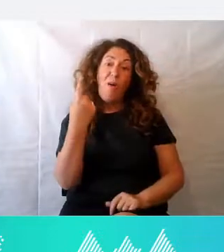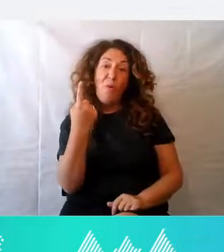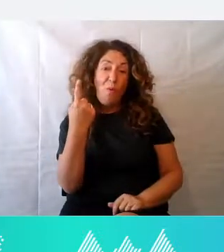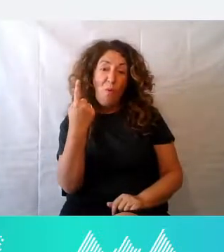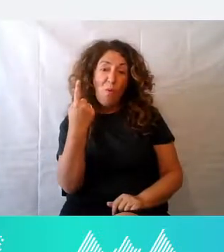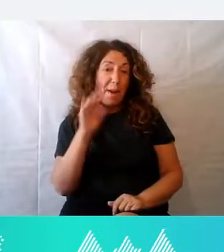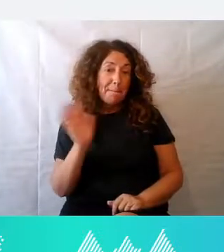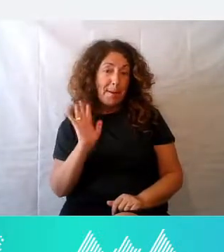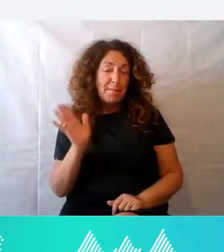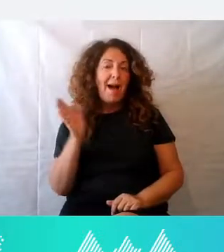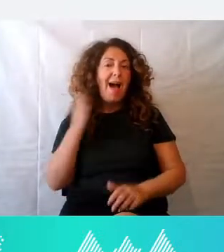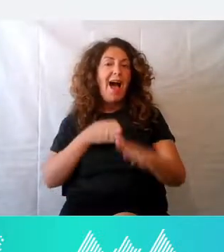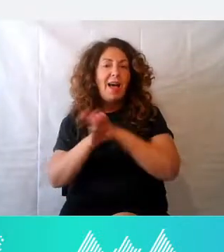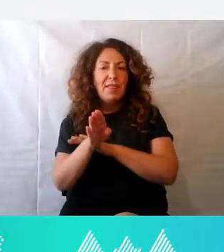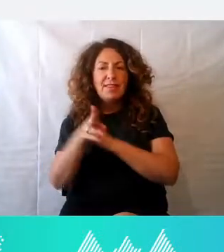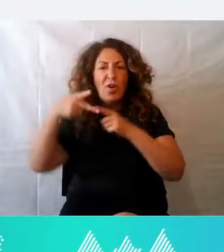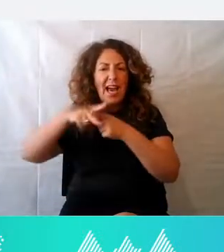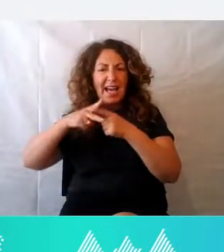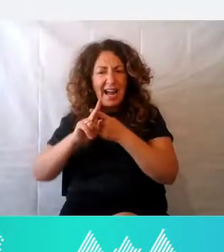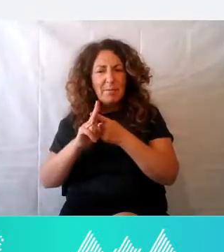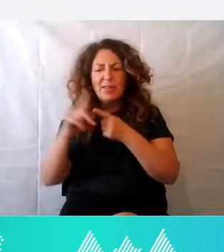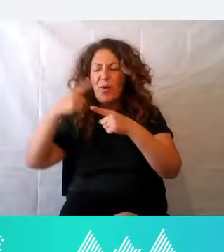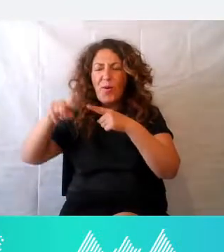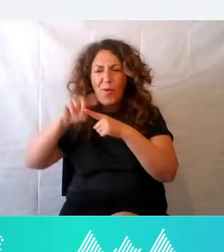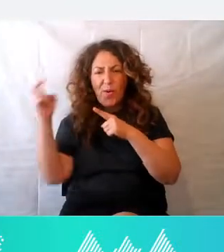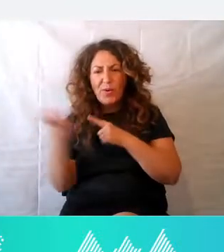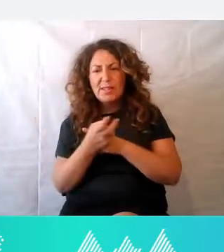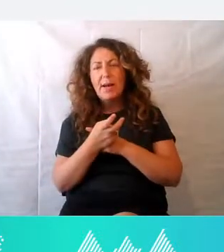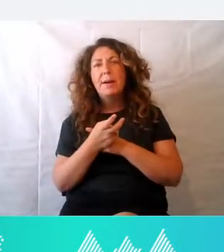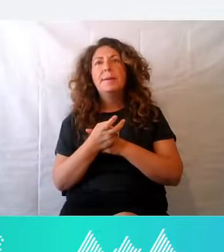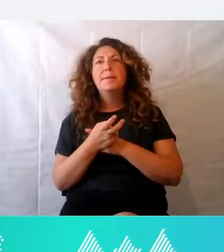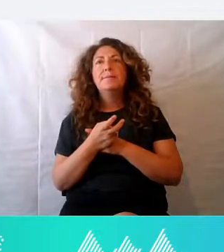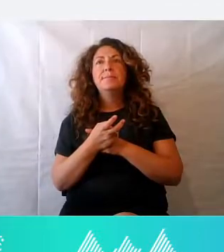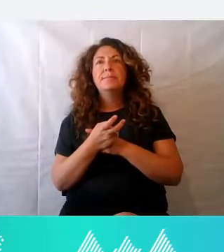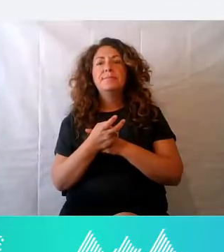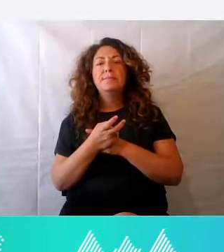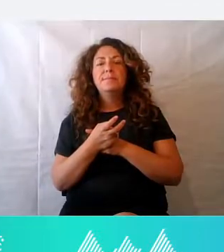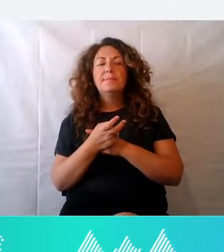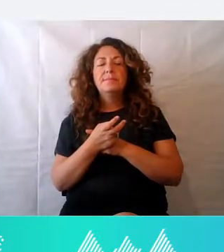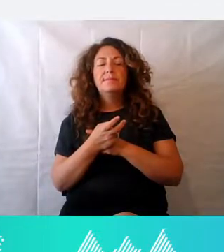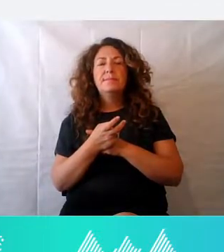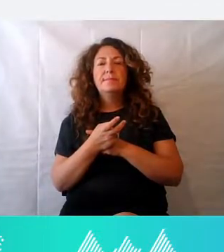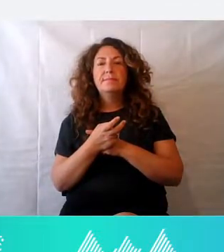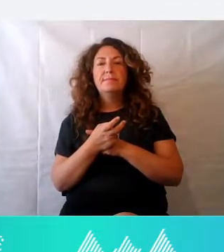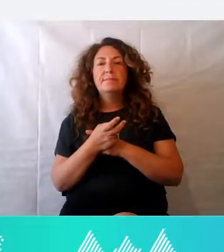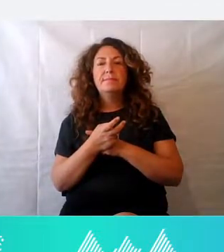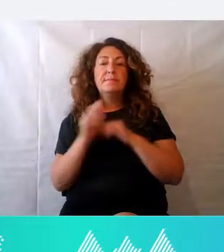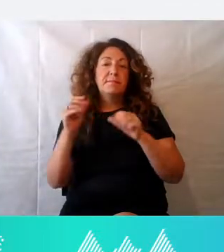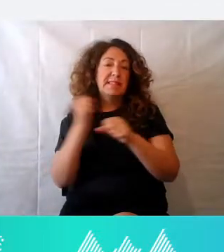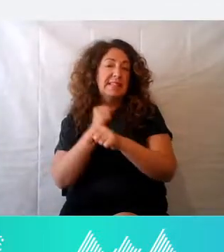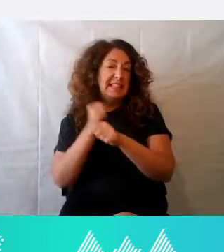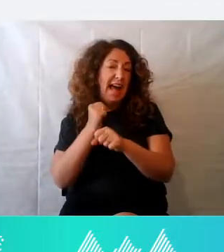herramientas a los dispositivos que necesita para desarrollar su trabajo en el ámbito de la